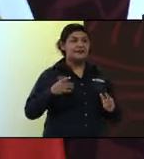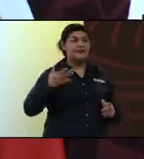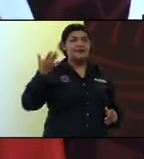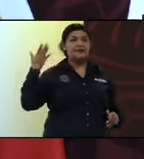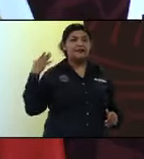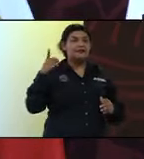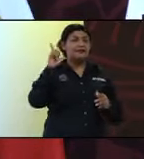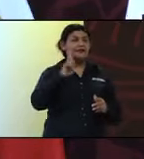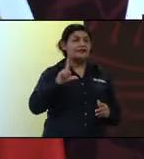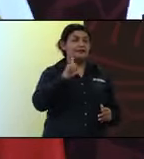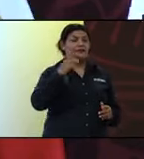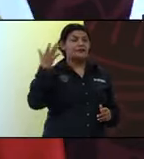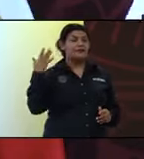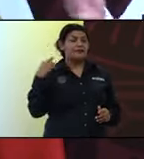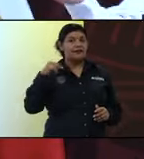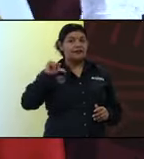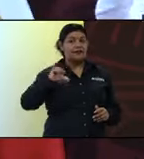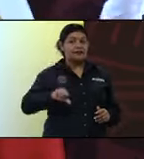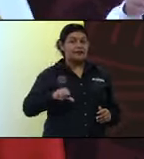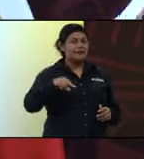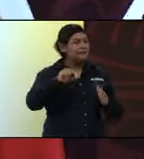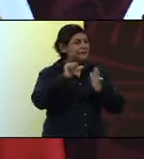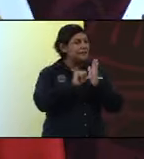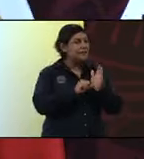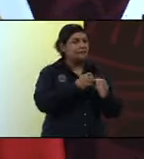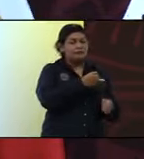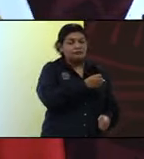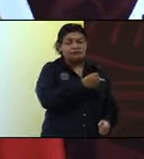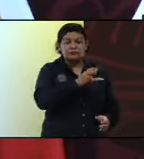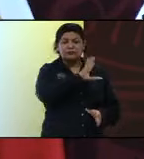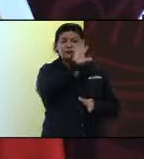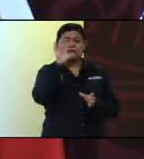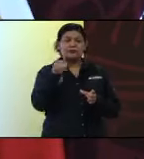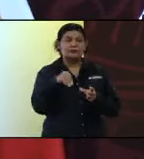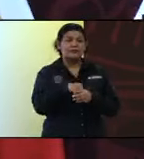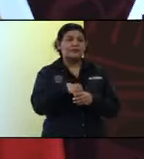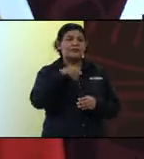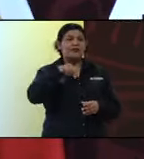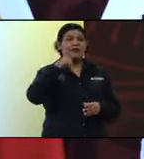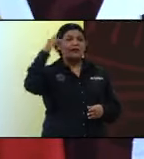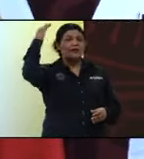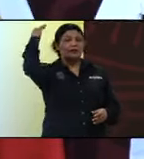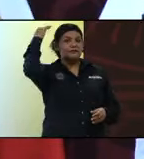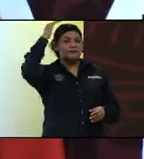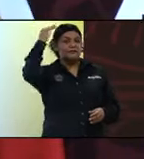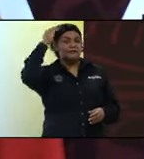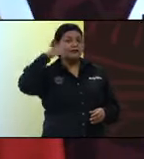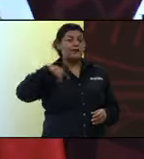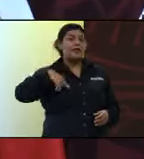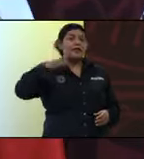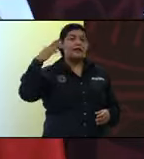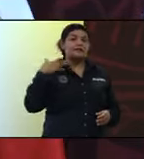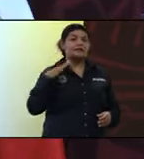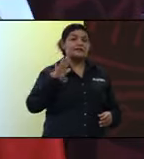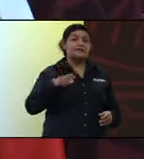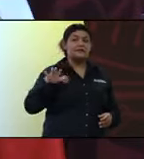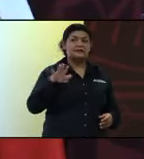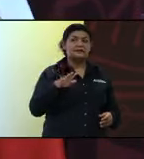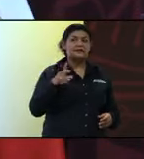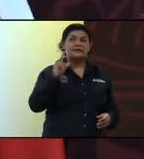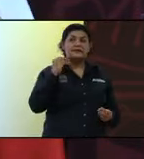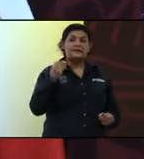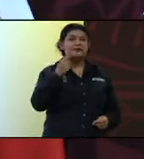lunes pasado, que este mes se lo íbamos a dedicar completamente a los adultos mayores. Ayer estuvimos recorriendo la zona ejidal, la verdad